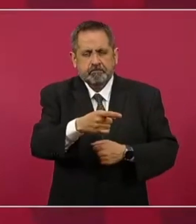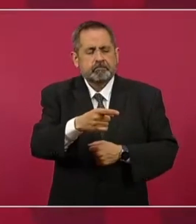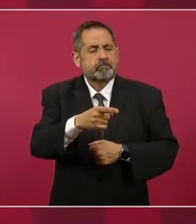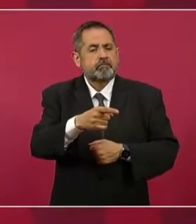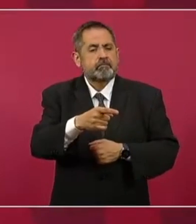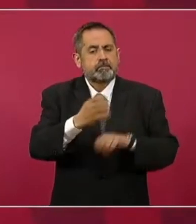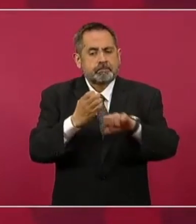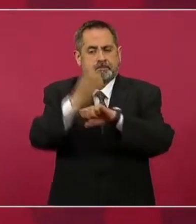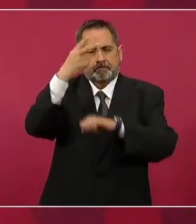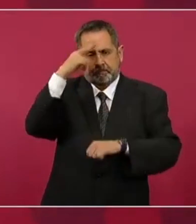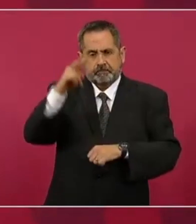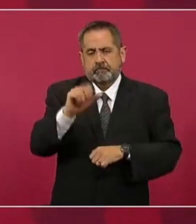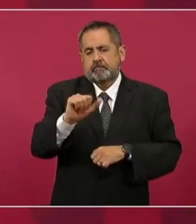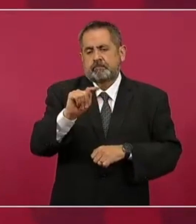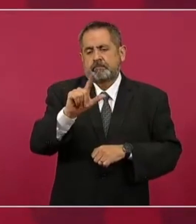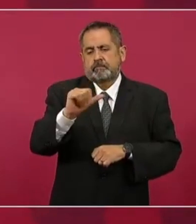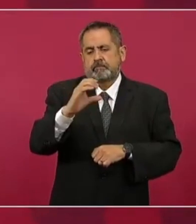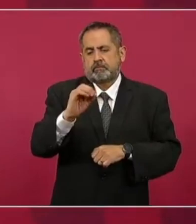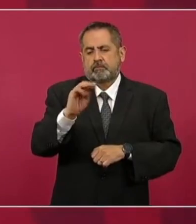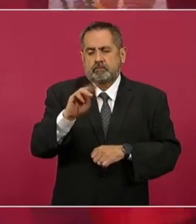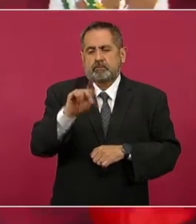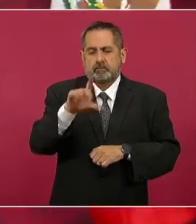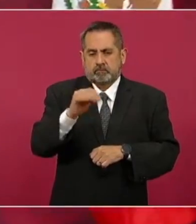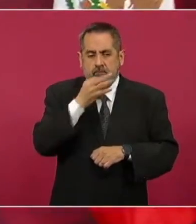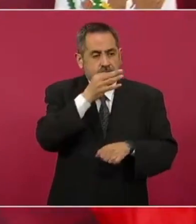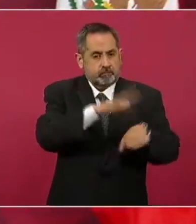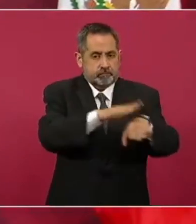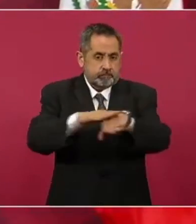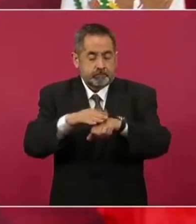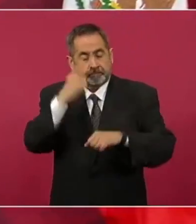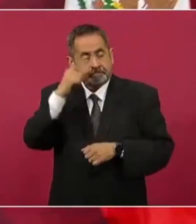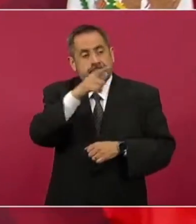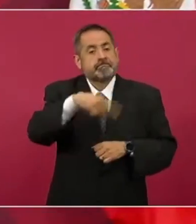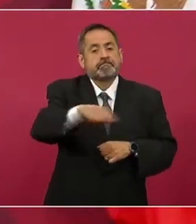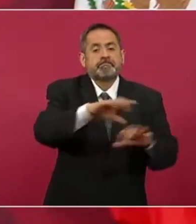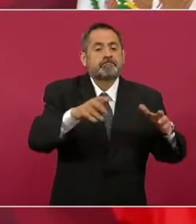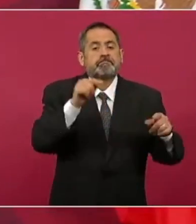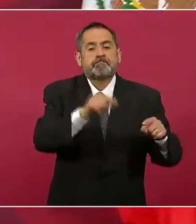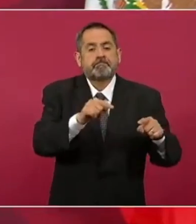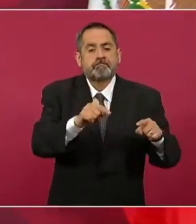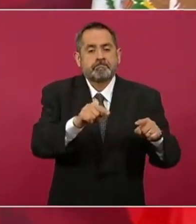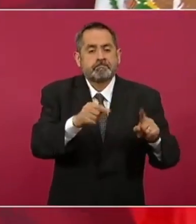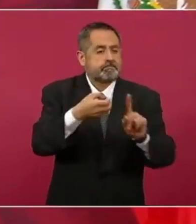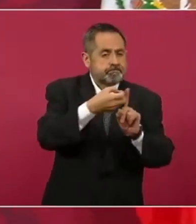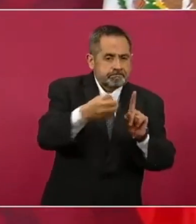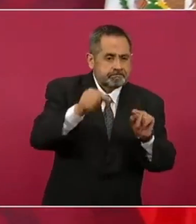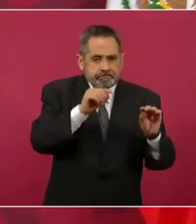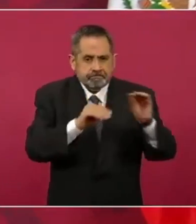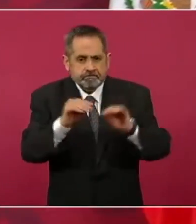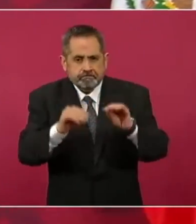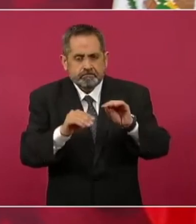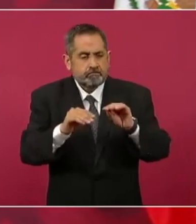Atlacomulco del Estado de México. Un mensaje a ellos, a los que se organizaron, hicieron